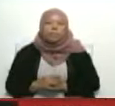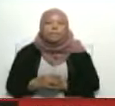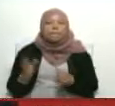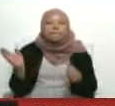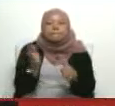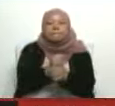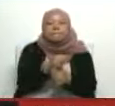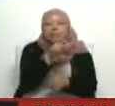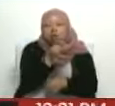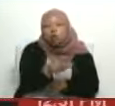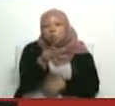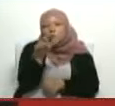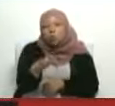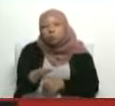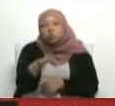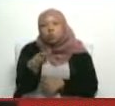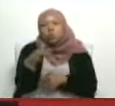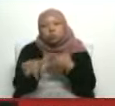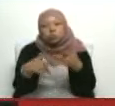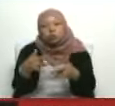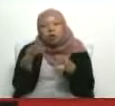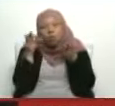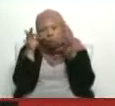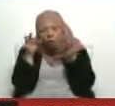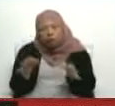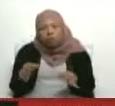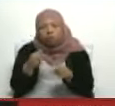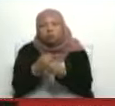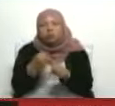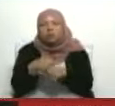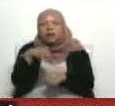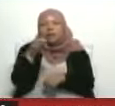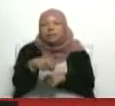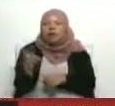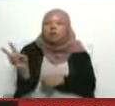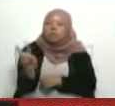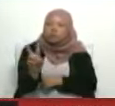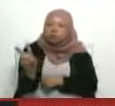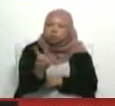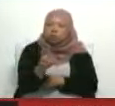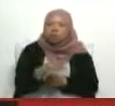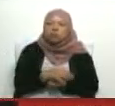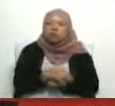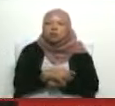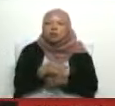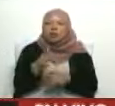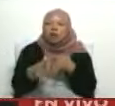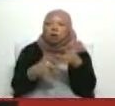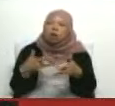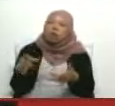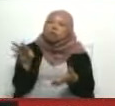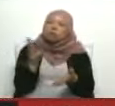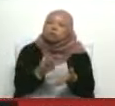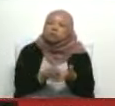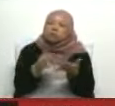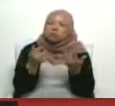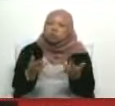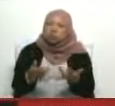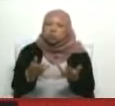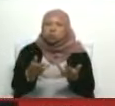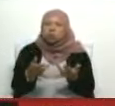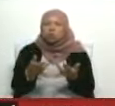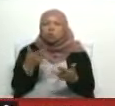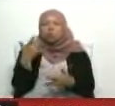de miembros de organismos de seguridad del Estado venezolano. Por esta trama, que hemos llamado